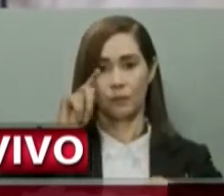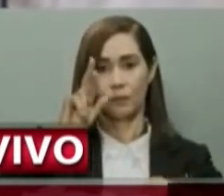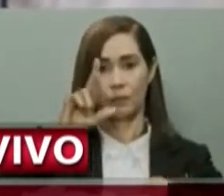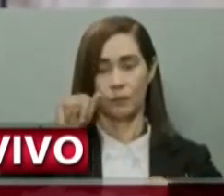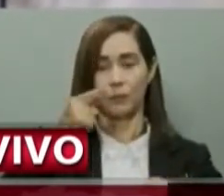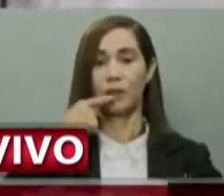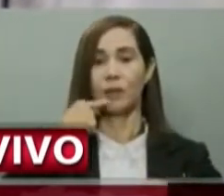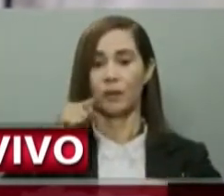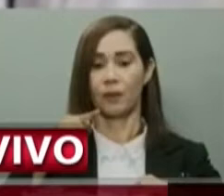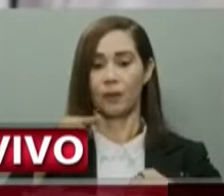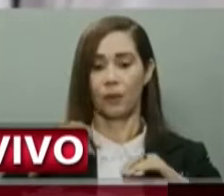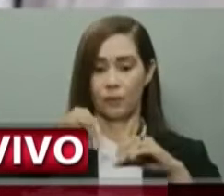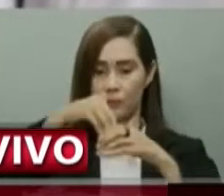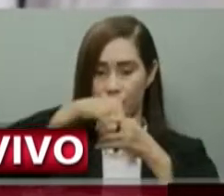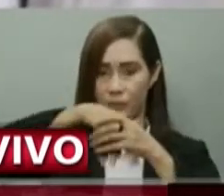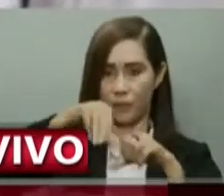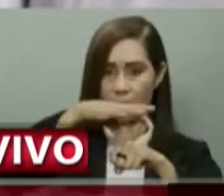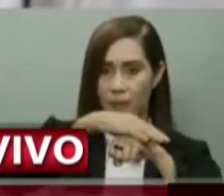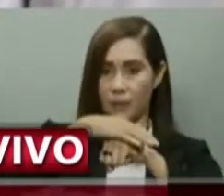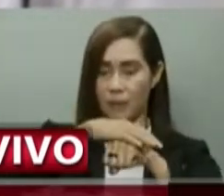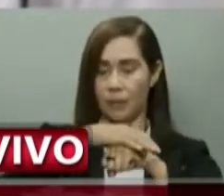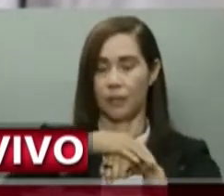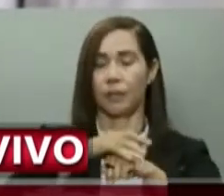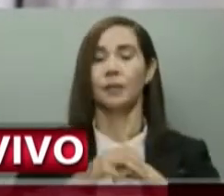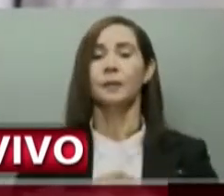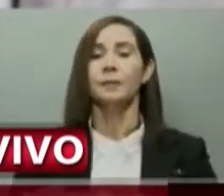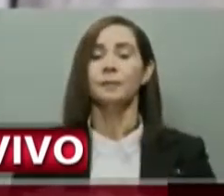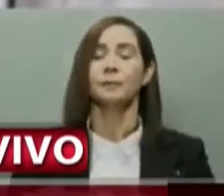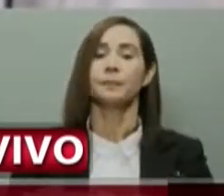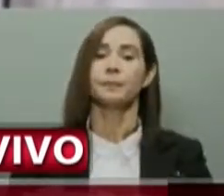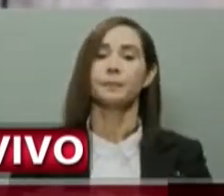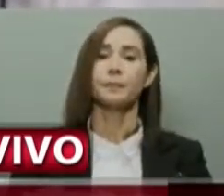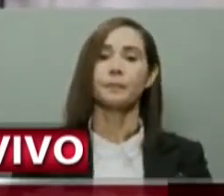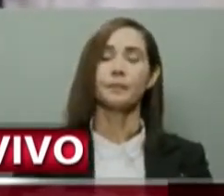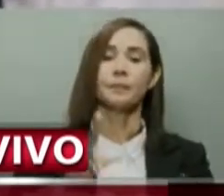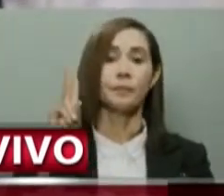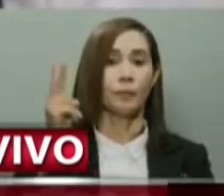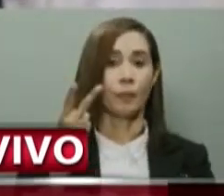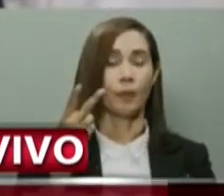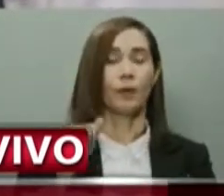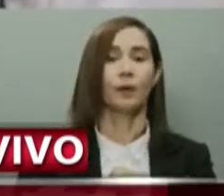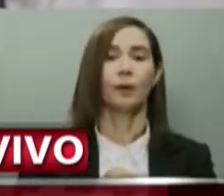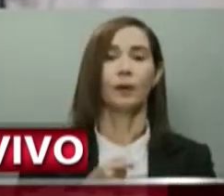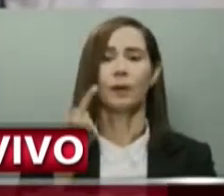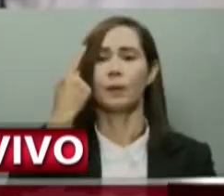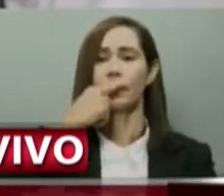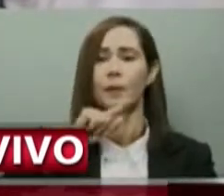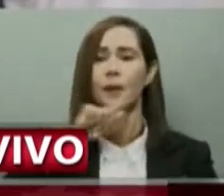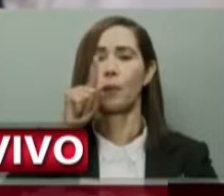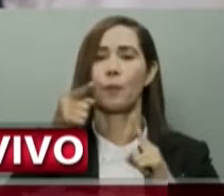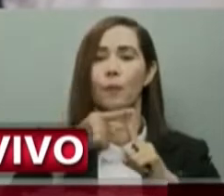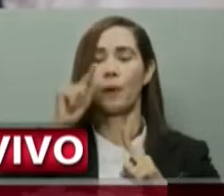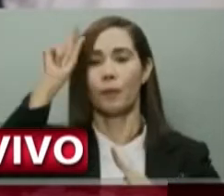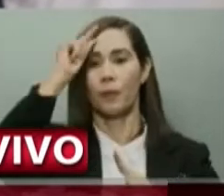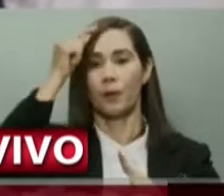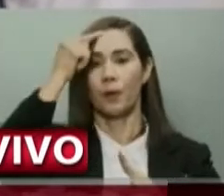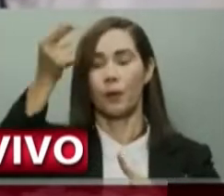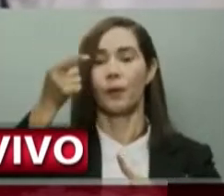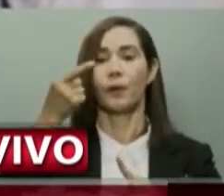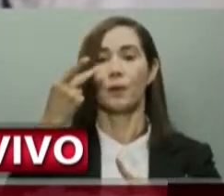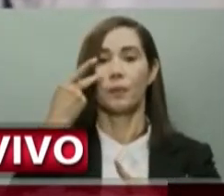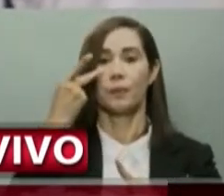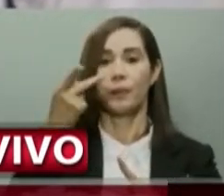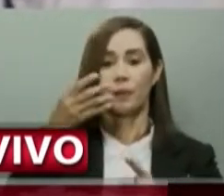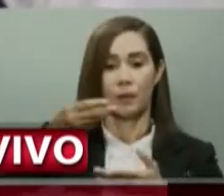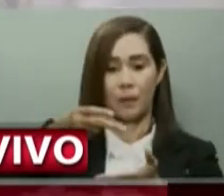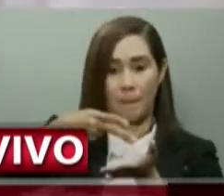a la producción agrícola que se ha hecho a la fecha. Eso es uno. Dos, ¿para cuándo el gobierno central contempla otorgar